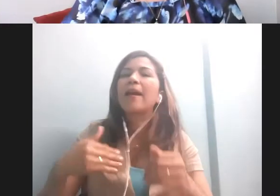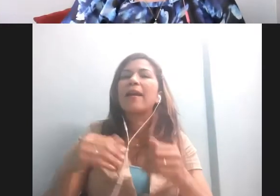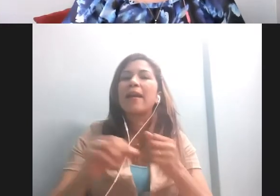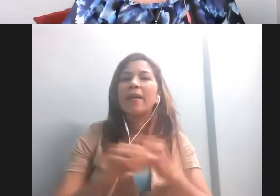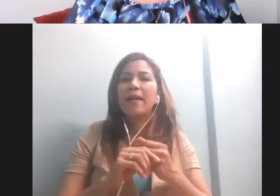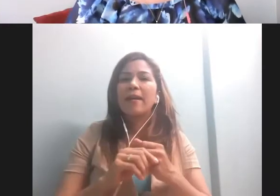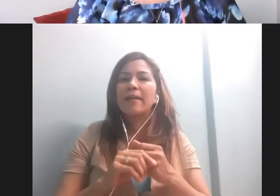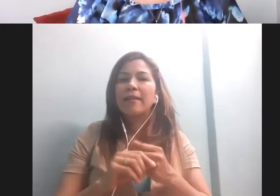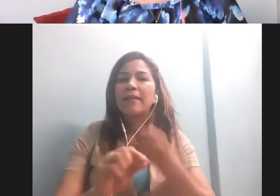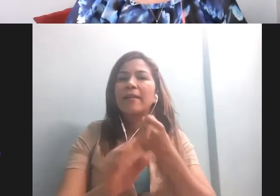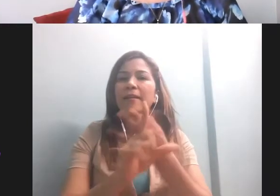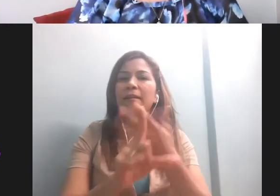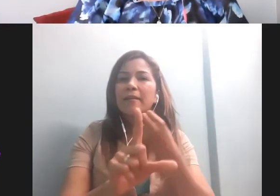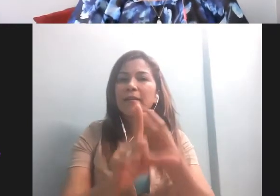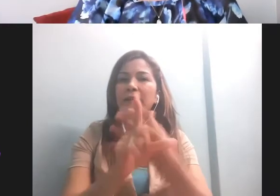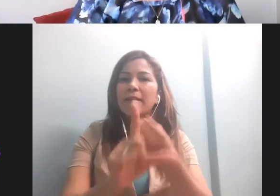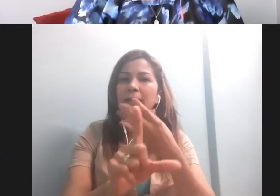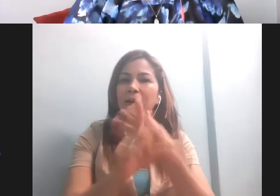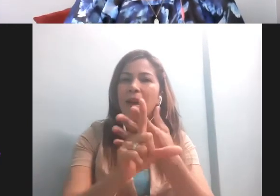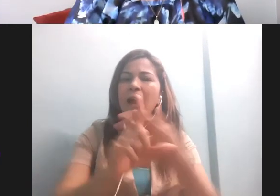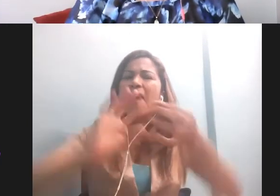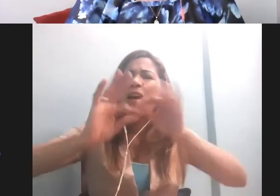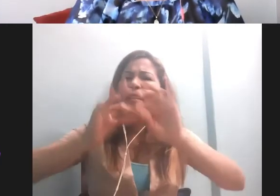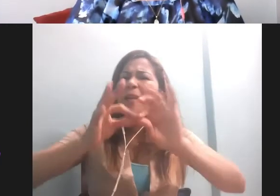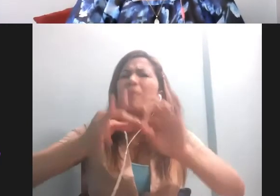o estudiar para ser intérprete, ¿qué tiene que hacer?